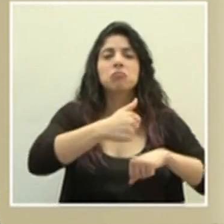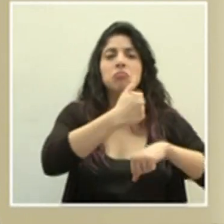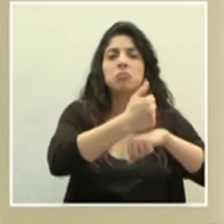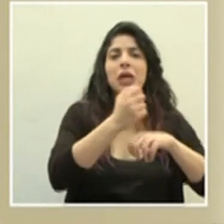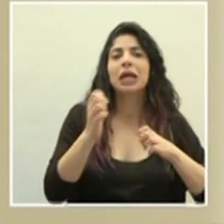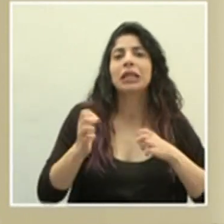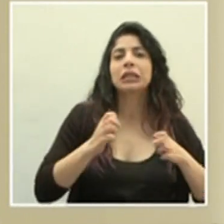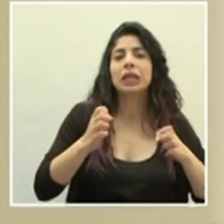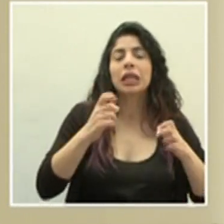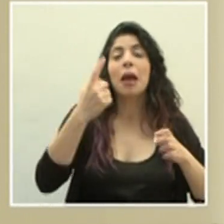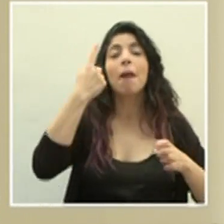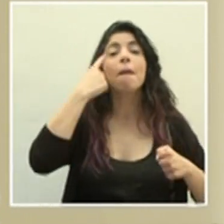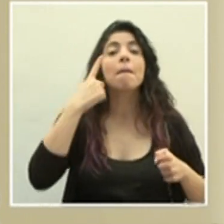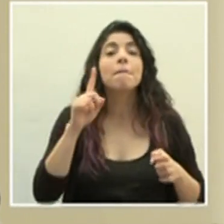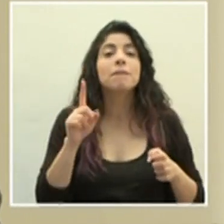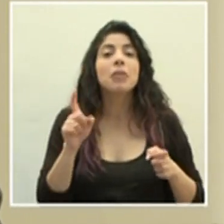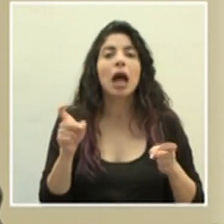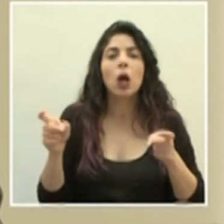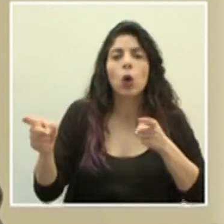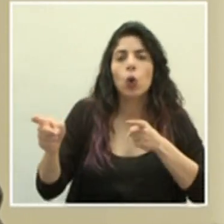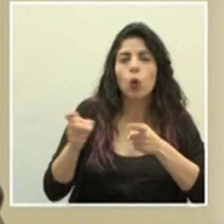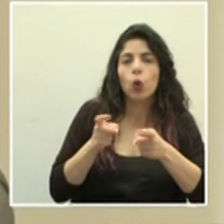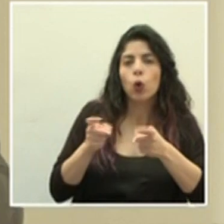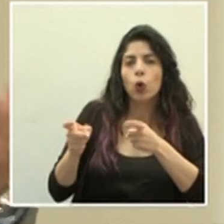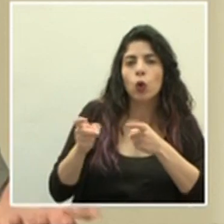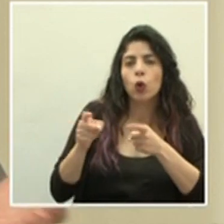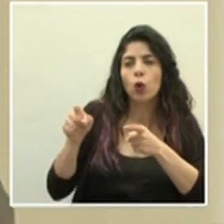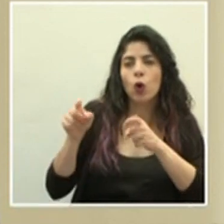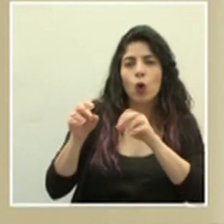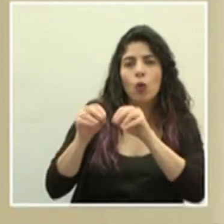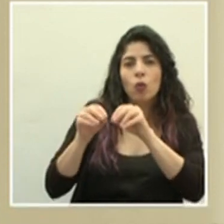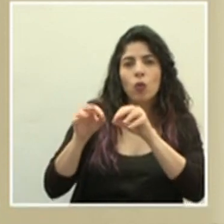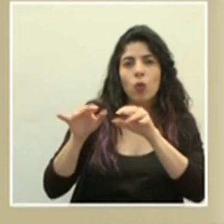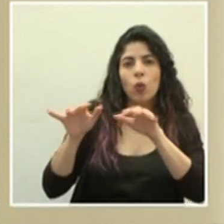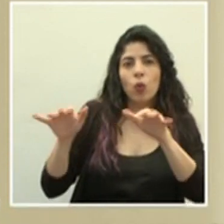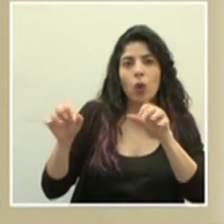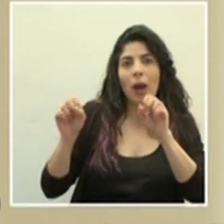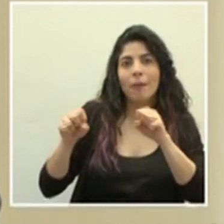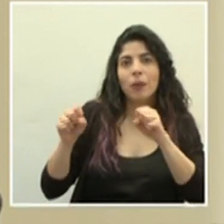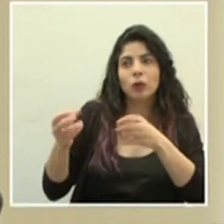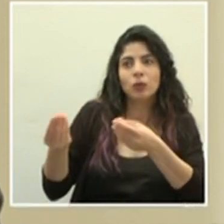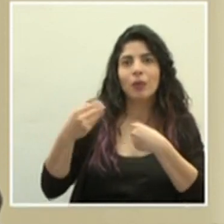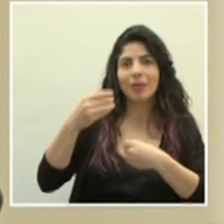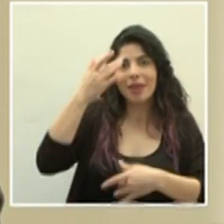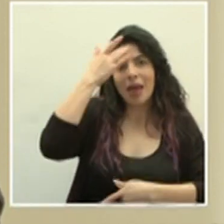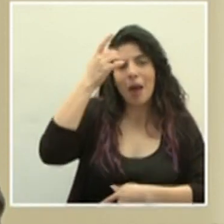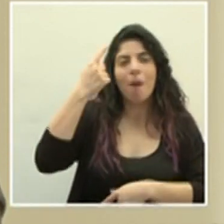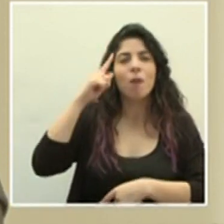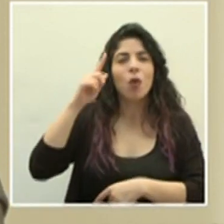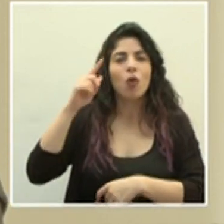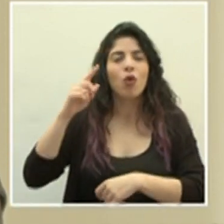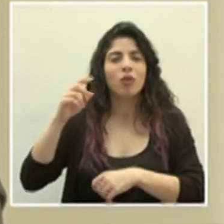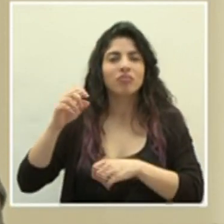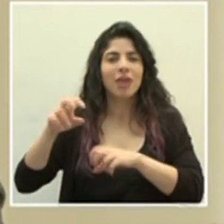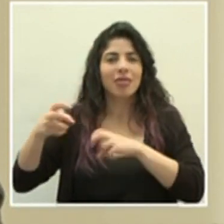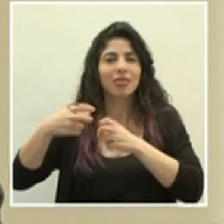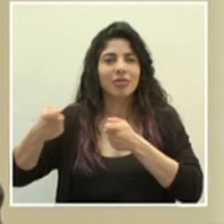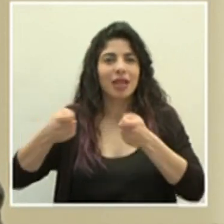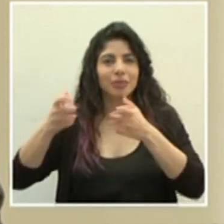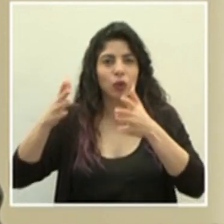estrategia para contener ese brote que nos podrían generar los transportistas. Y ahí tuvimos